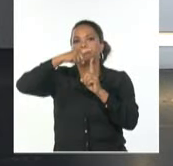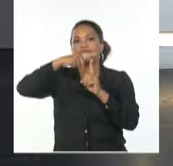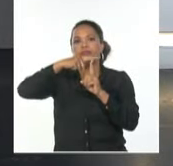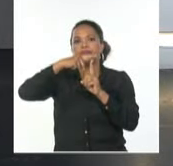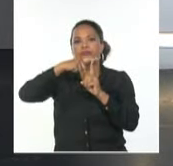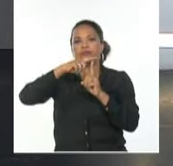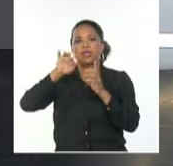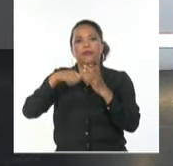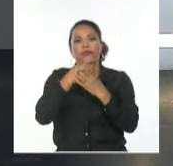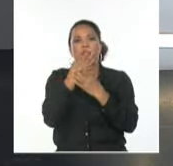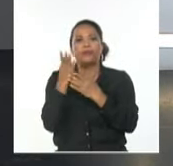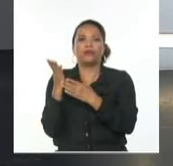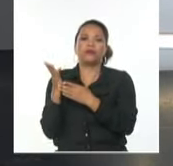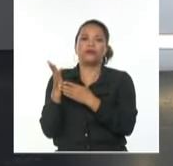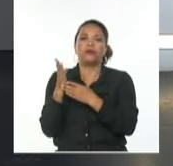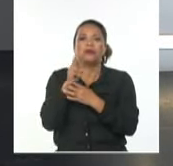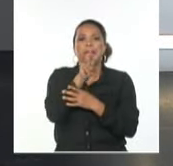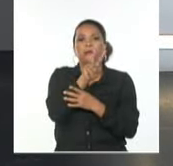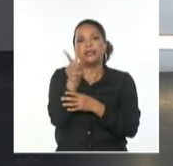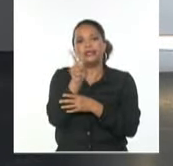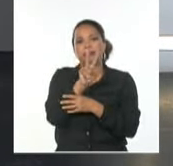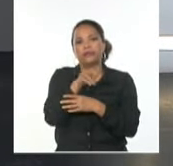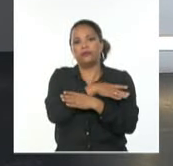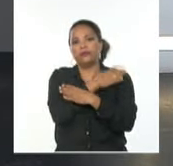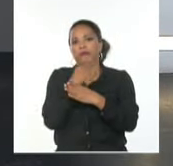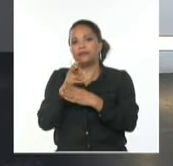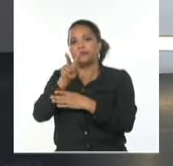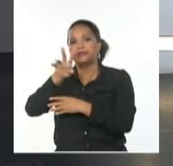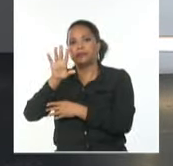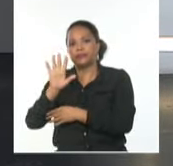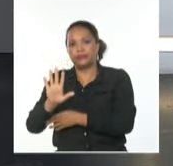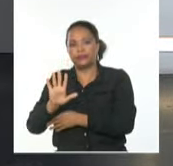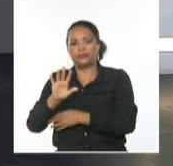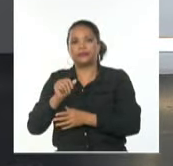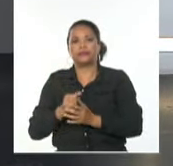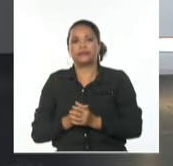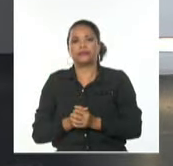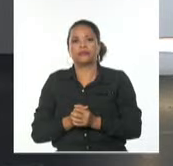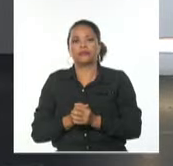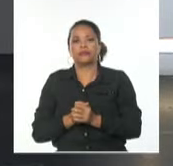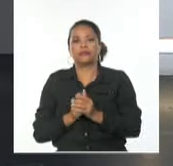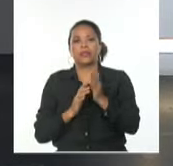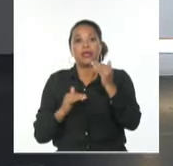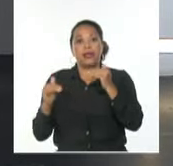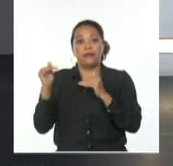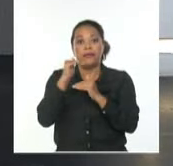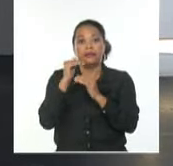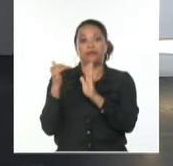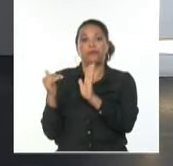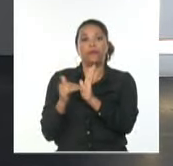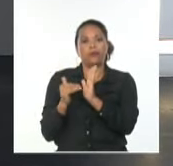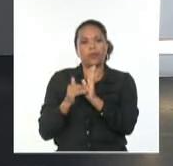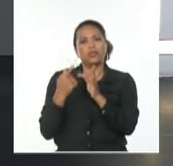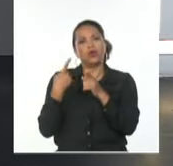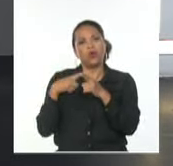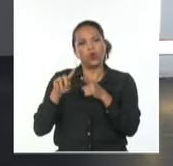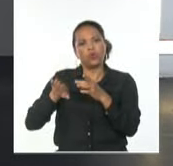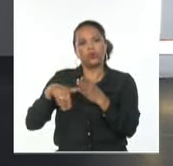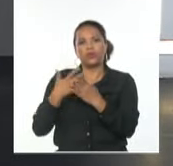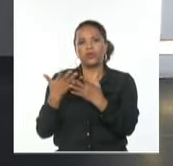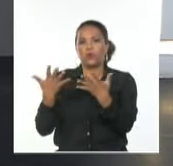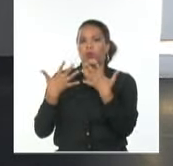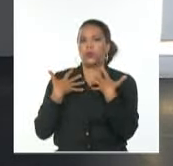próxima madrugada, tendrán valores de 22 y hasta 25 grados Celsius, y las máximas por la tarde, con otro día cálido, estarán